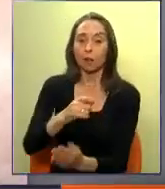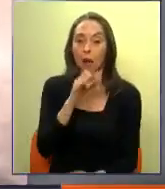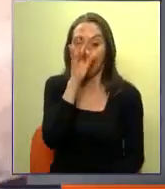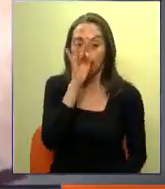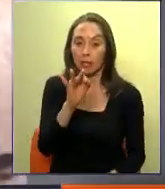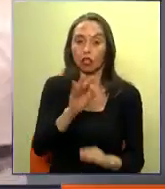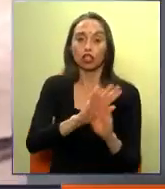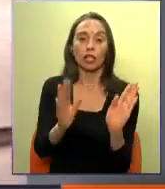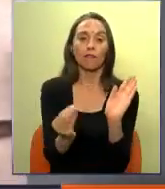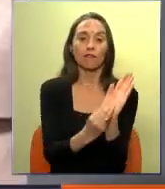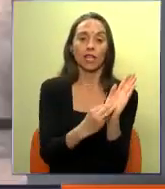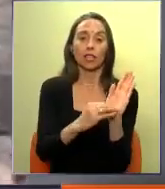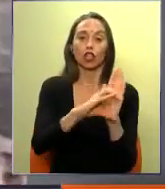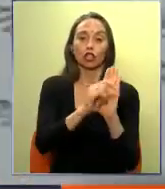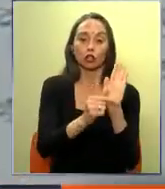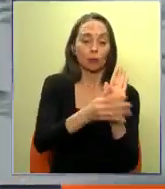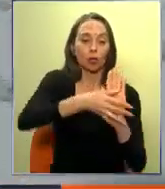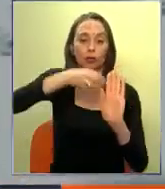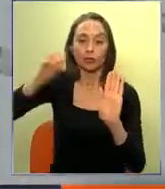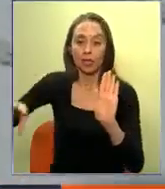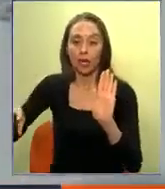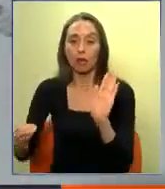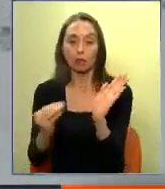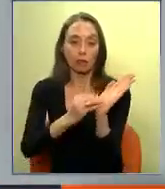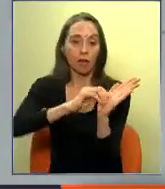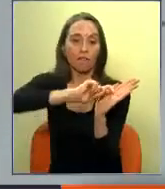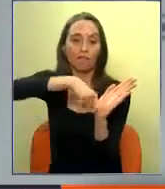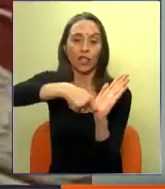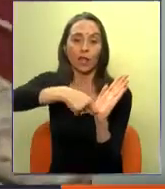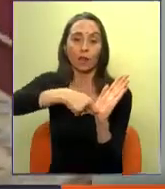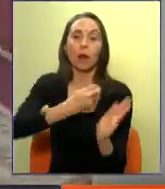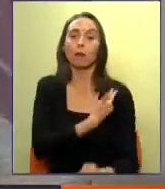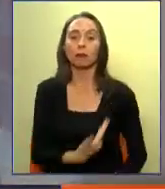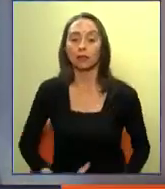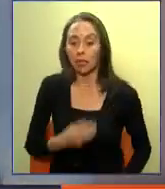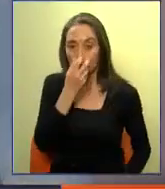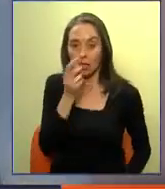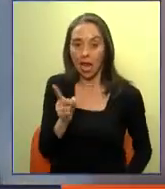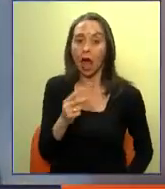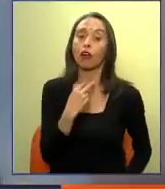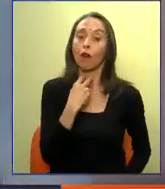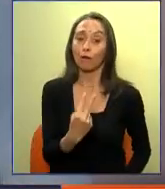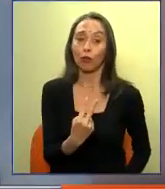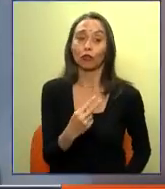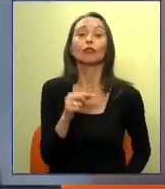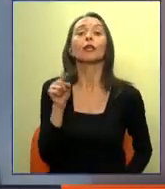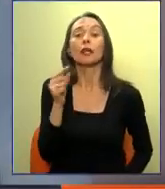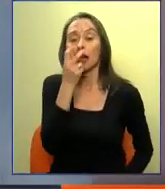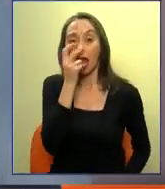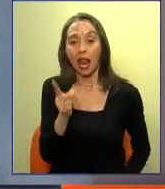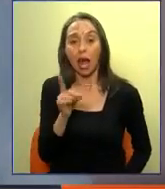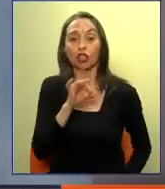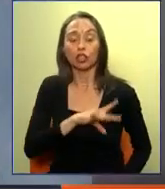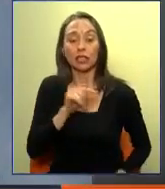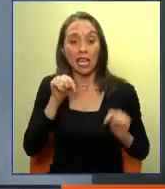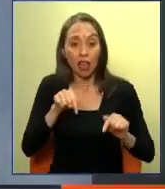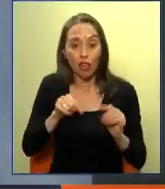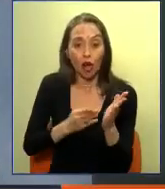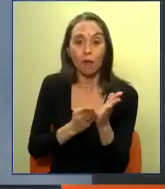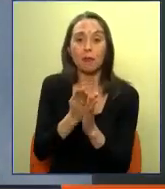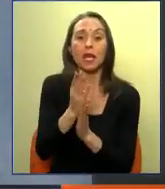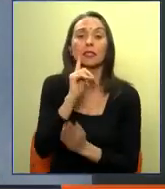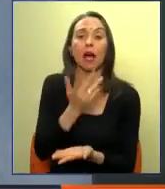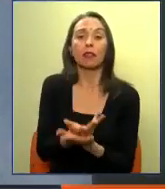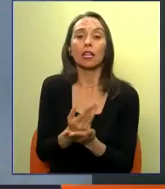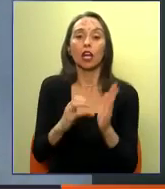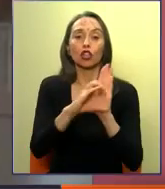salió de la Constitución y entró la del presidente Ricardo Lagos. Chile cuenta desde hoy con una Constitución que